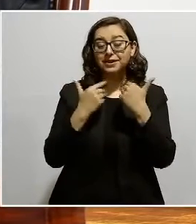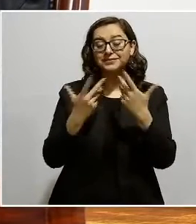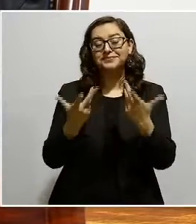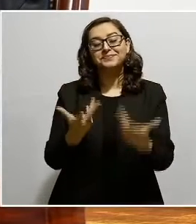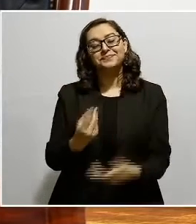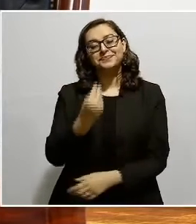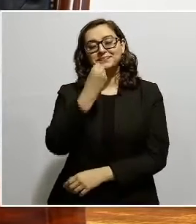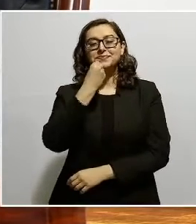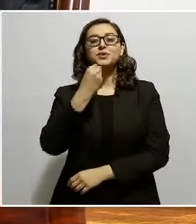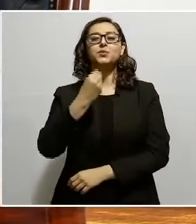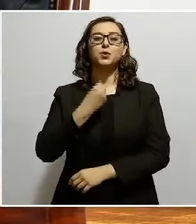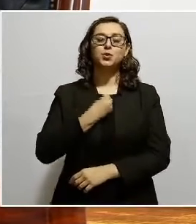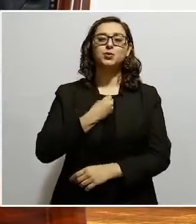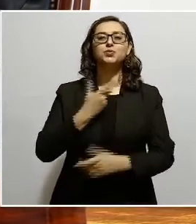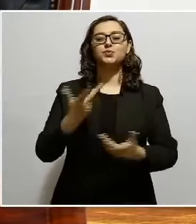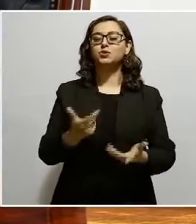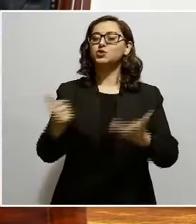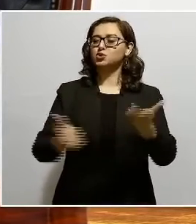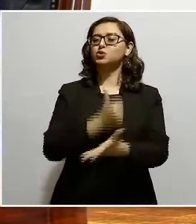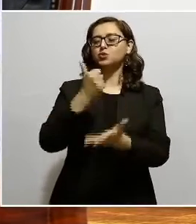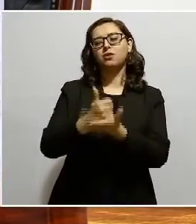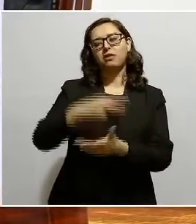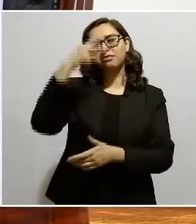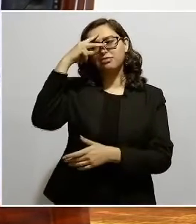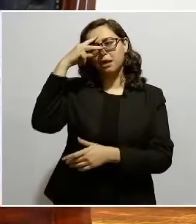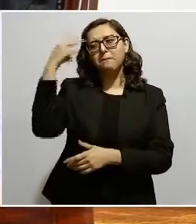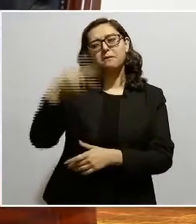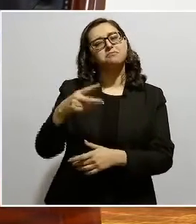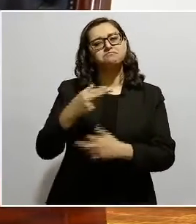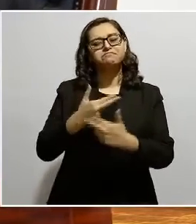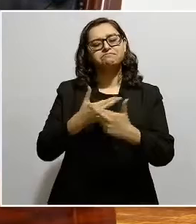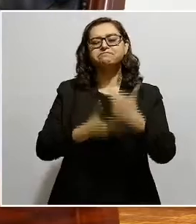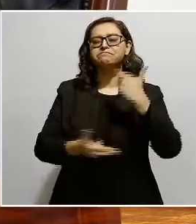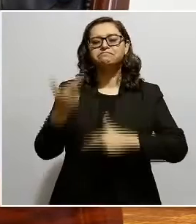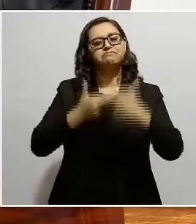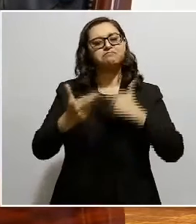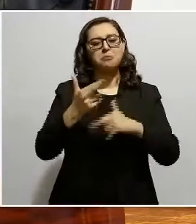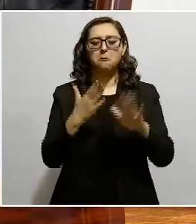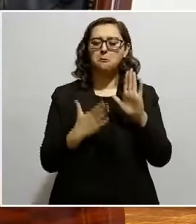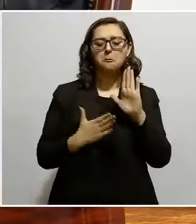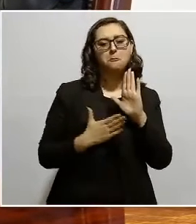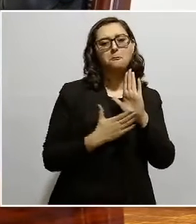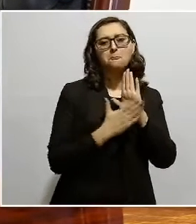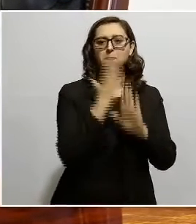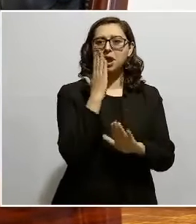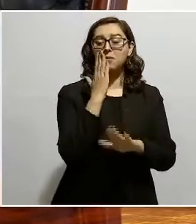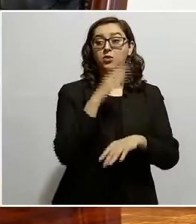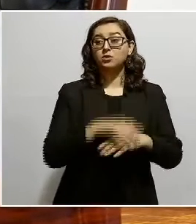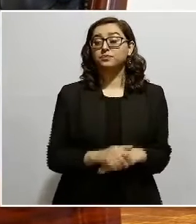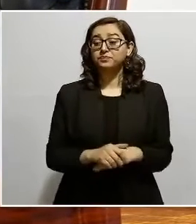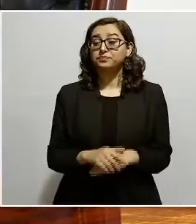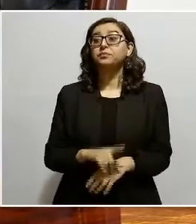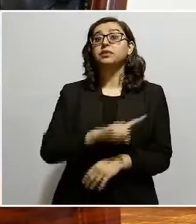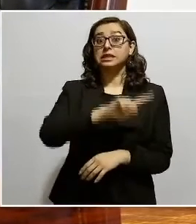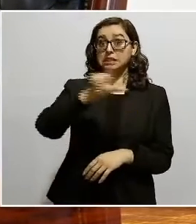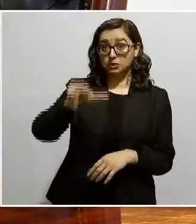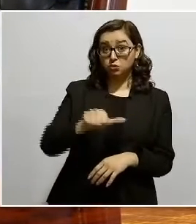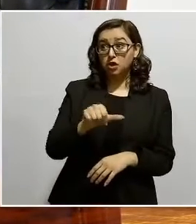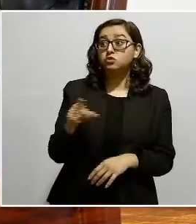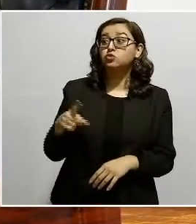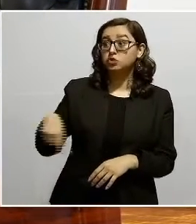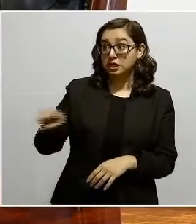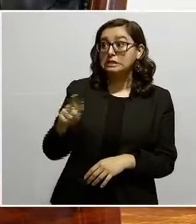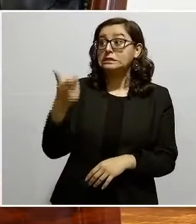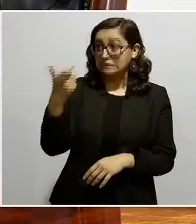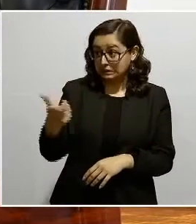textualmente le dice, en el entendido de que tan pronto como ustedes se recuperen económicamente,